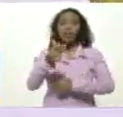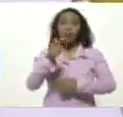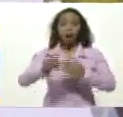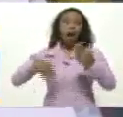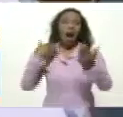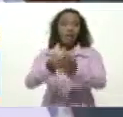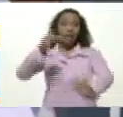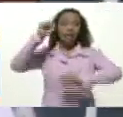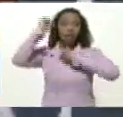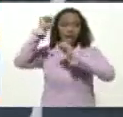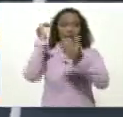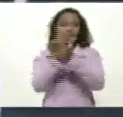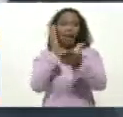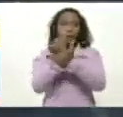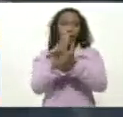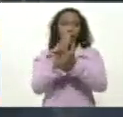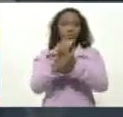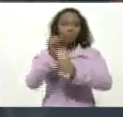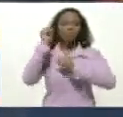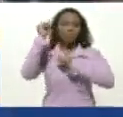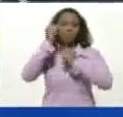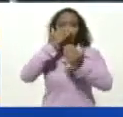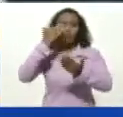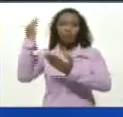la victoria siempre.